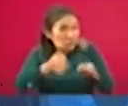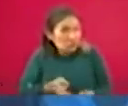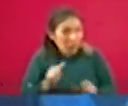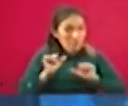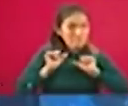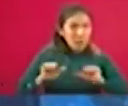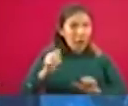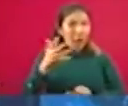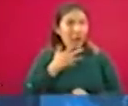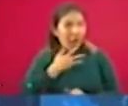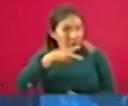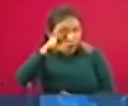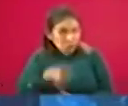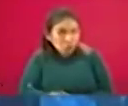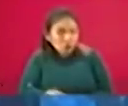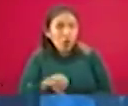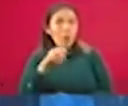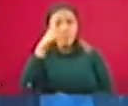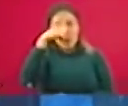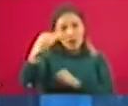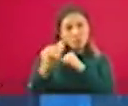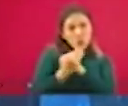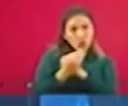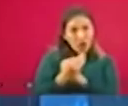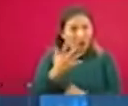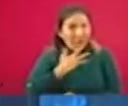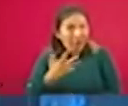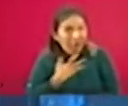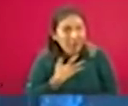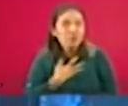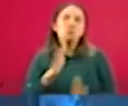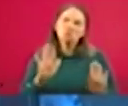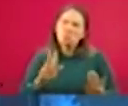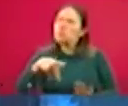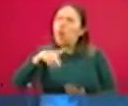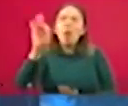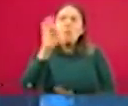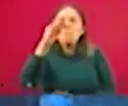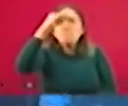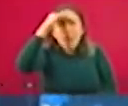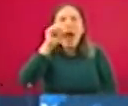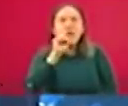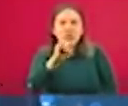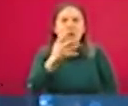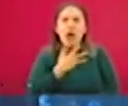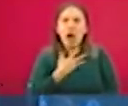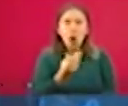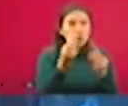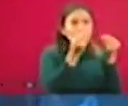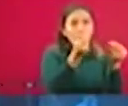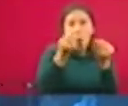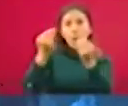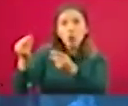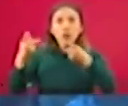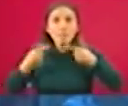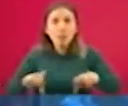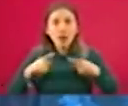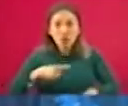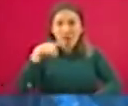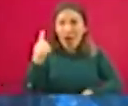López-Gatell, desde la primera conversación se refirió usted al modelo Centinela, que habría que multiplicar por 8.2 el número